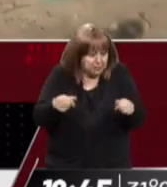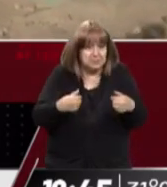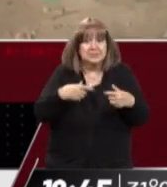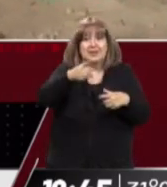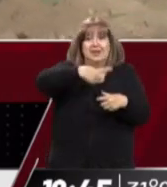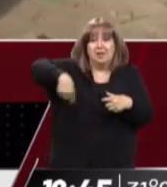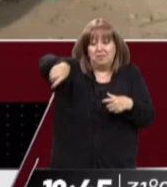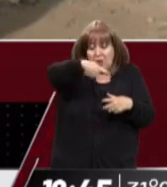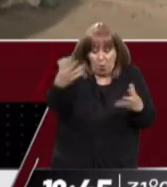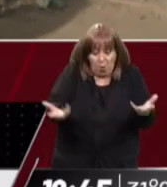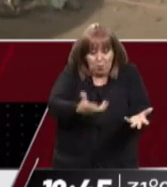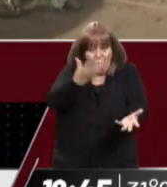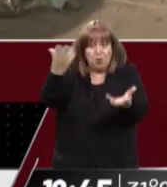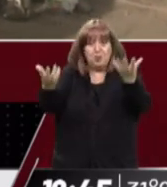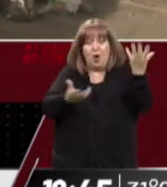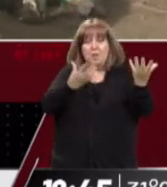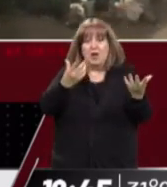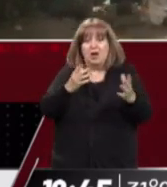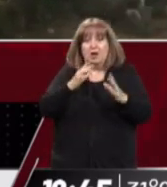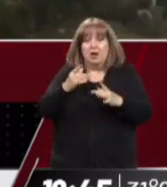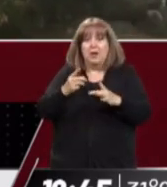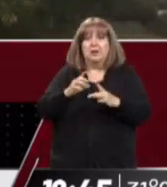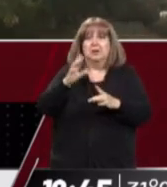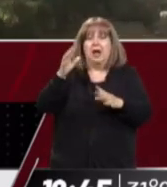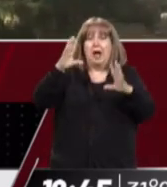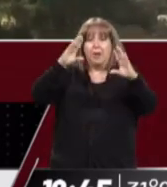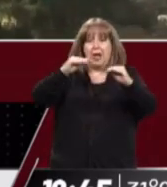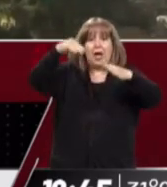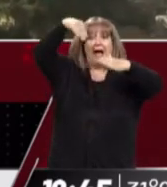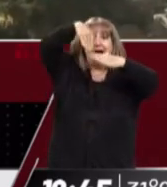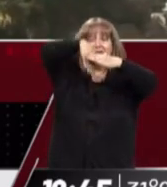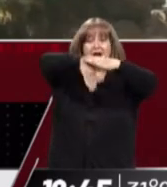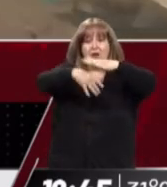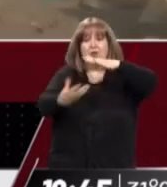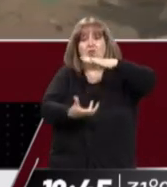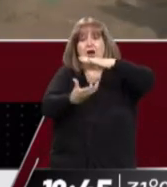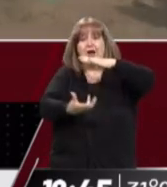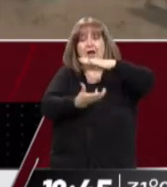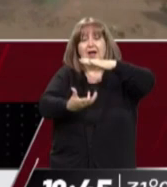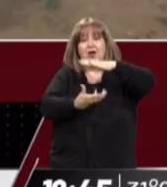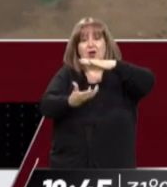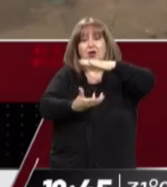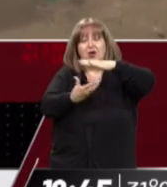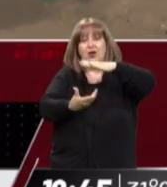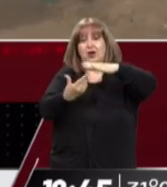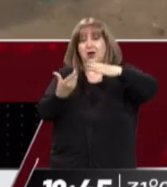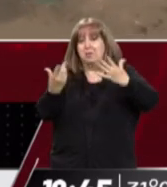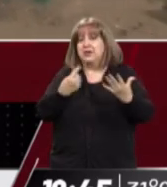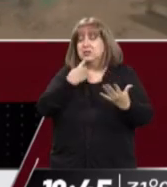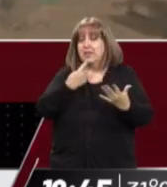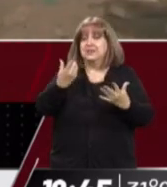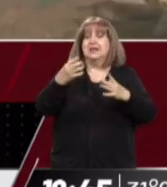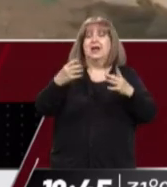es lento porque el fuego a lo mejor uno lo ve es visiblemente por arriba apagado pero por abajo A lo mejor sigue la combustión por eso dice